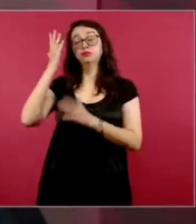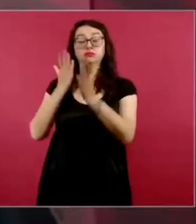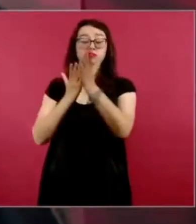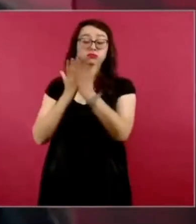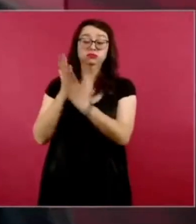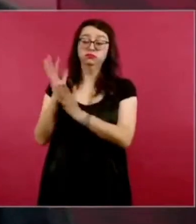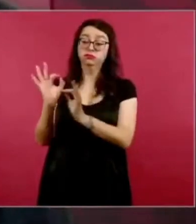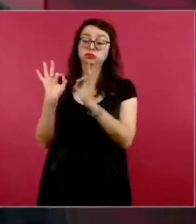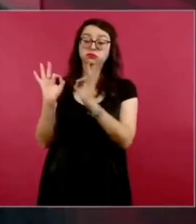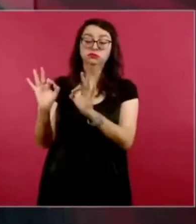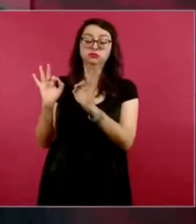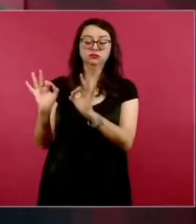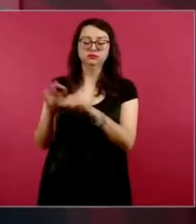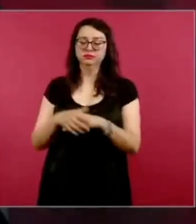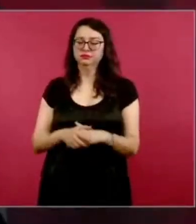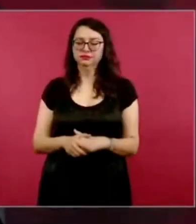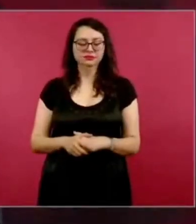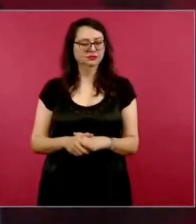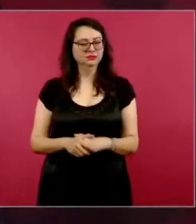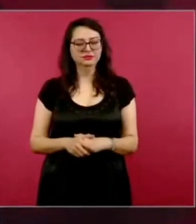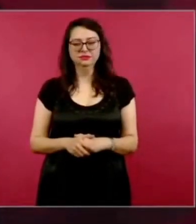los porfiristas.